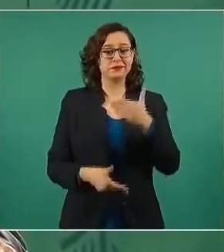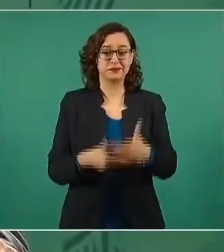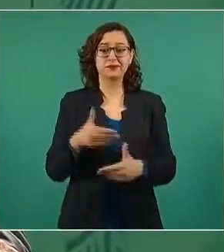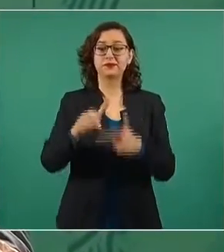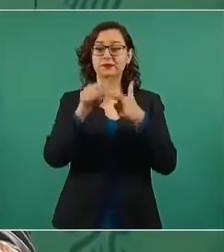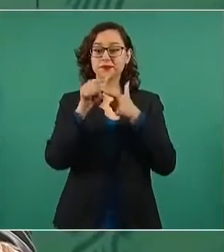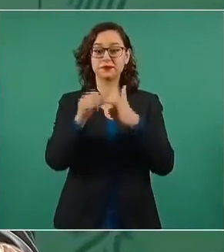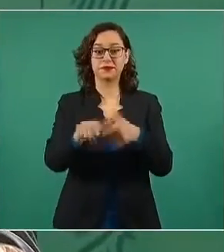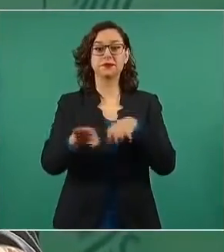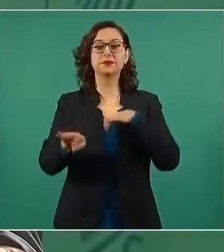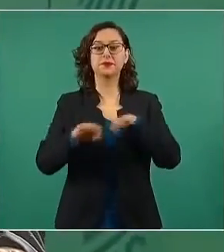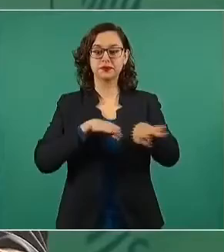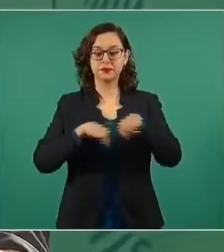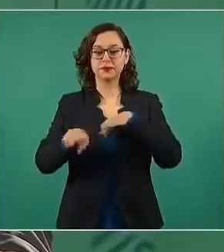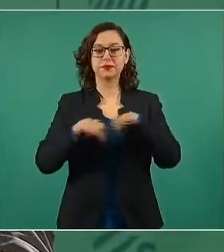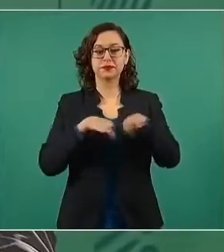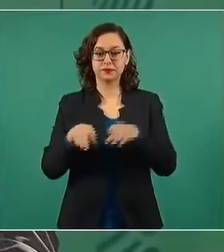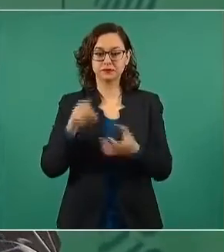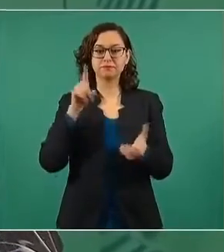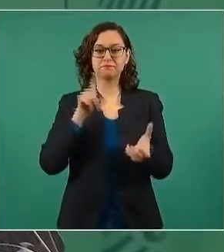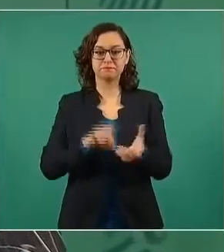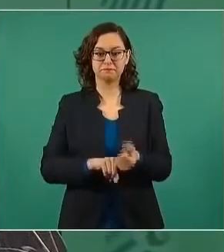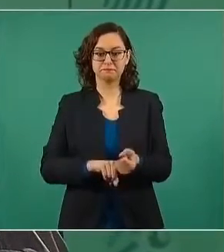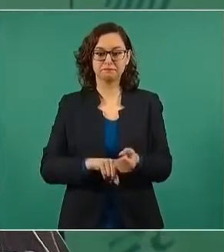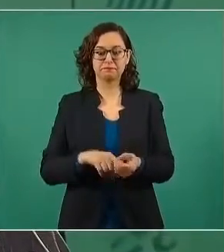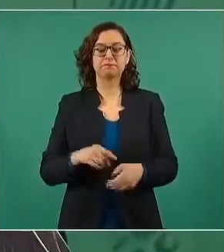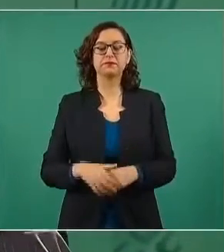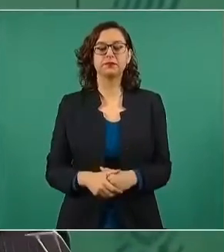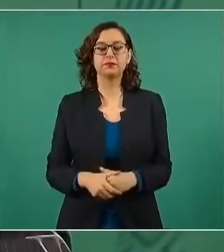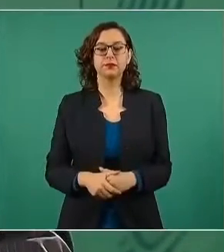esta institución.